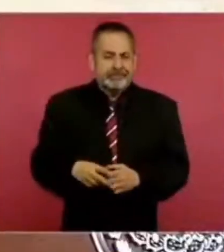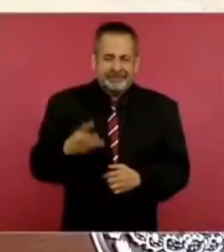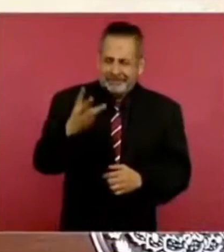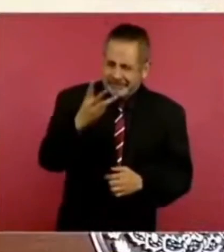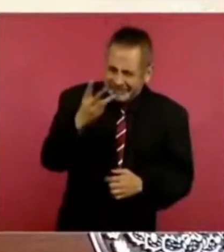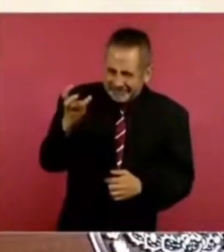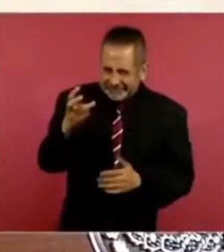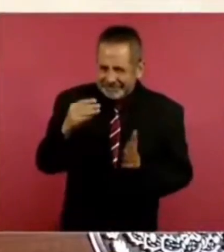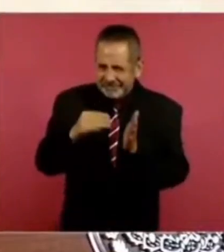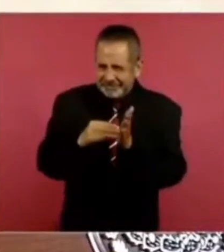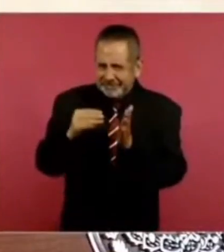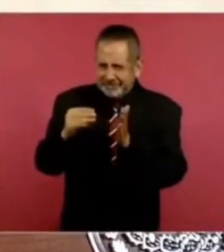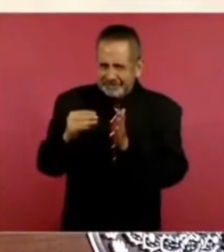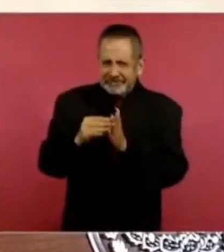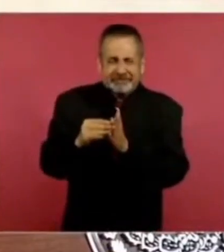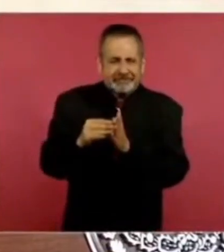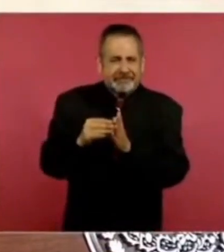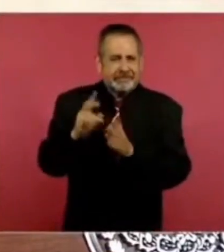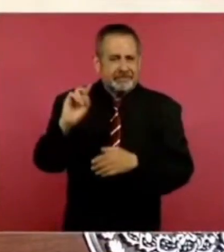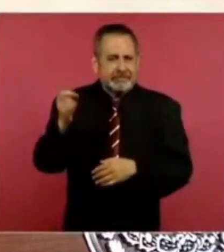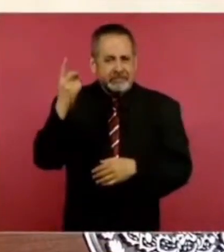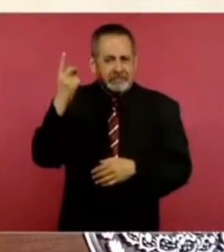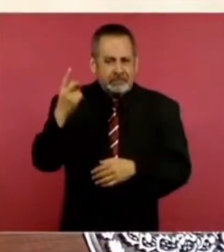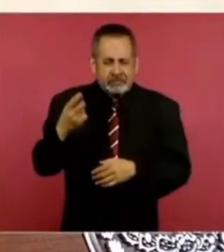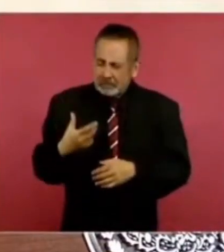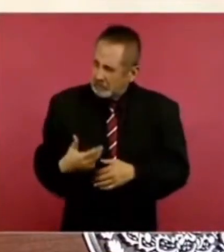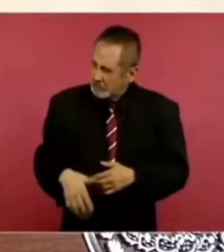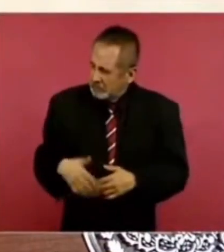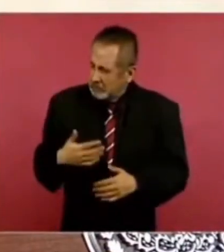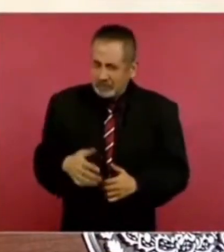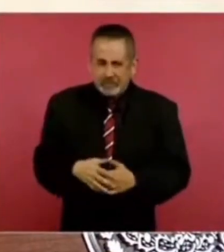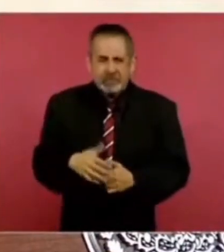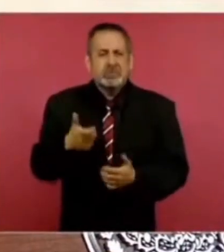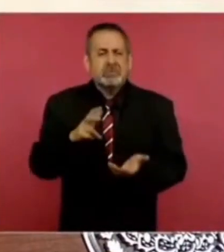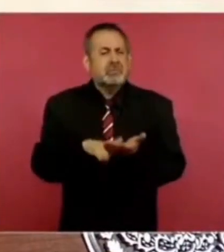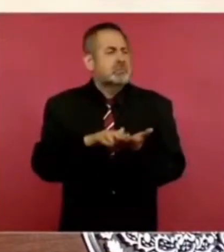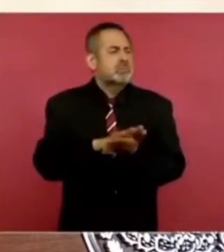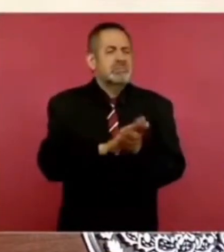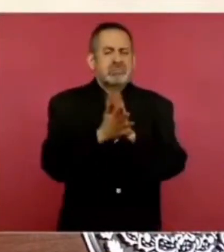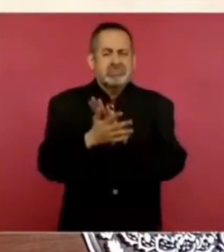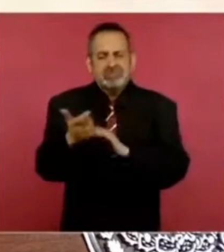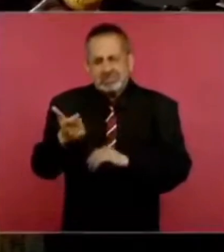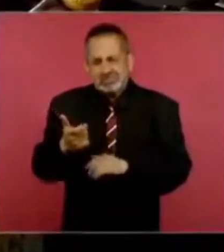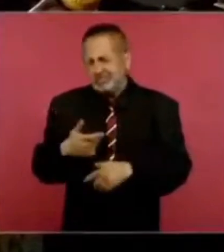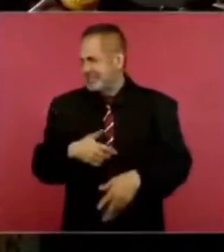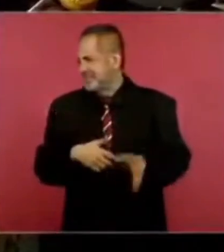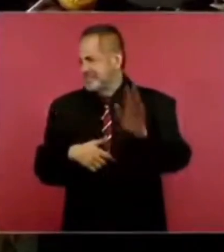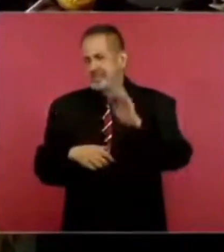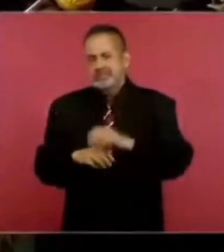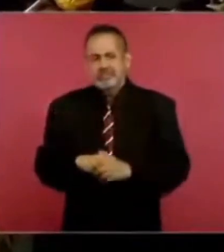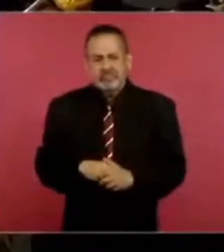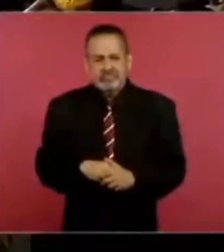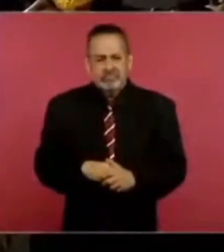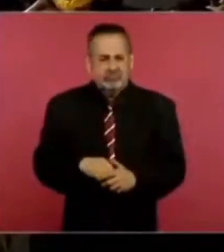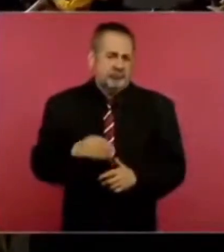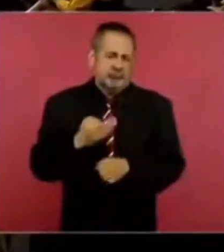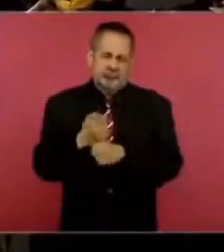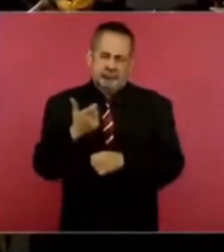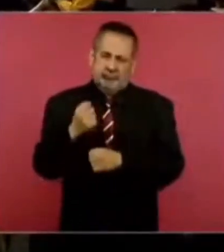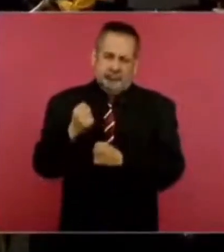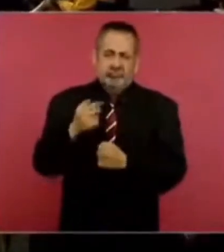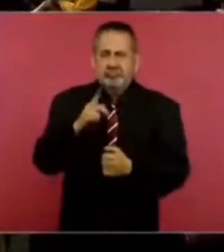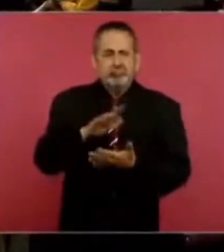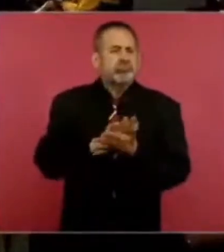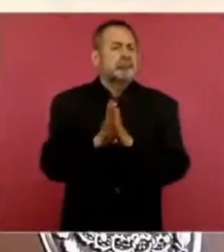300 millones de dólares. ¿Cuánto es en peso? Bueno, ahora el peso está muy fortachón, pero de